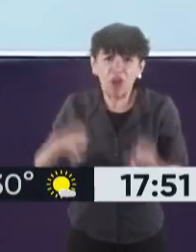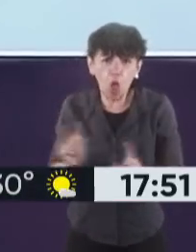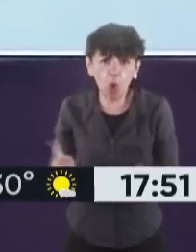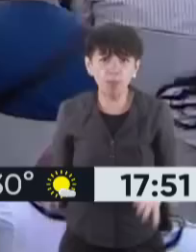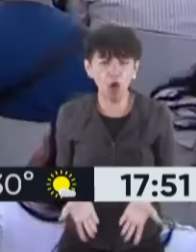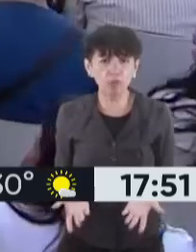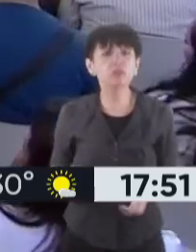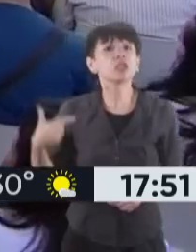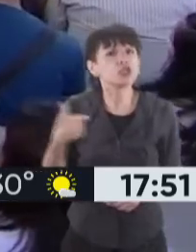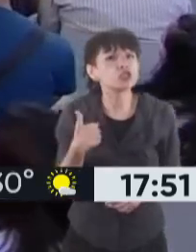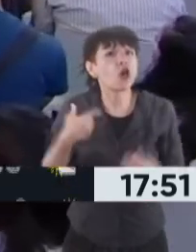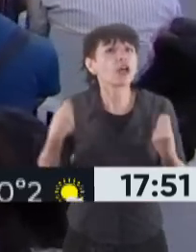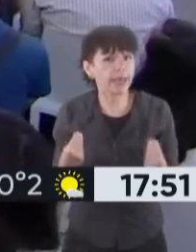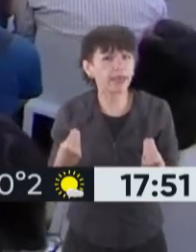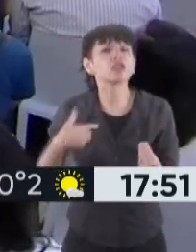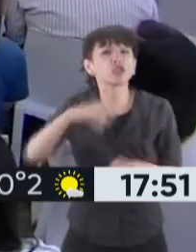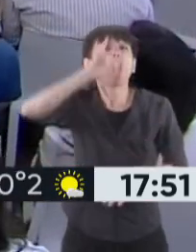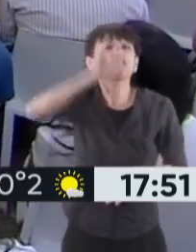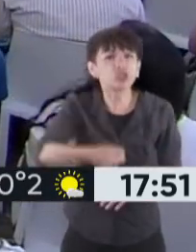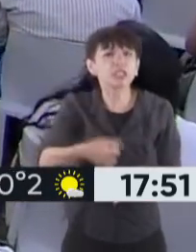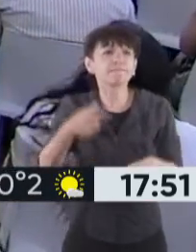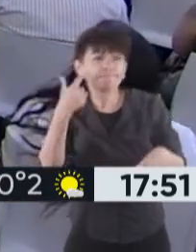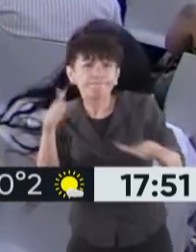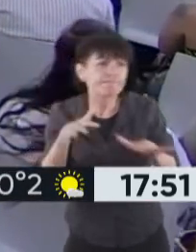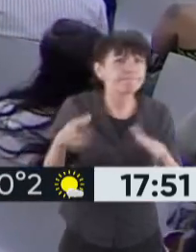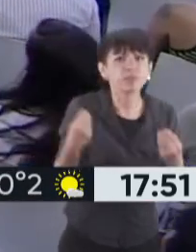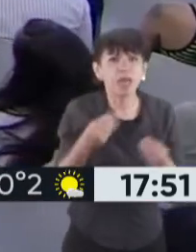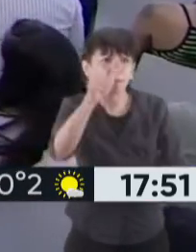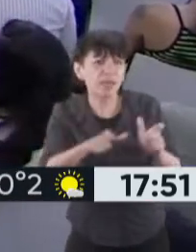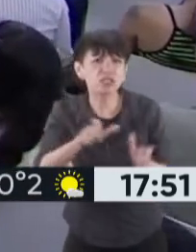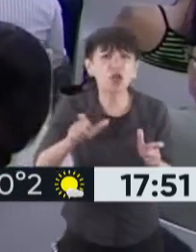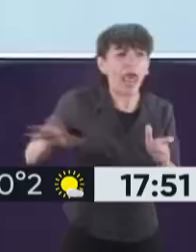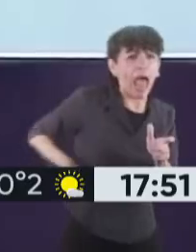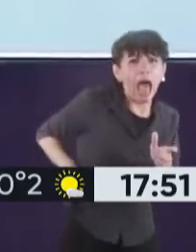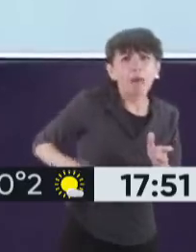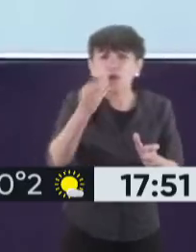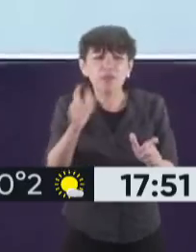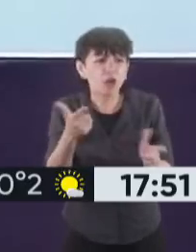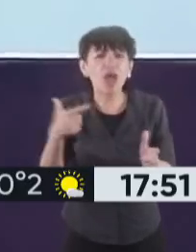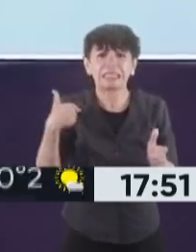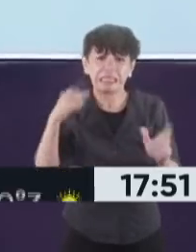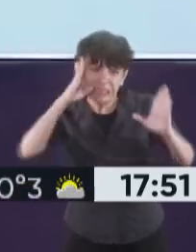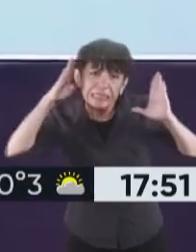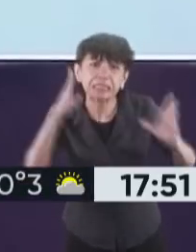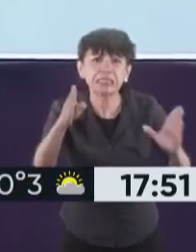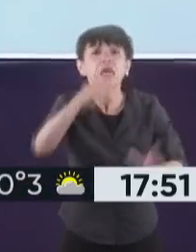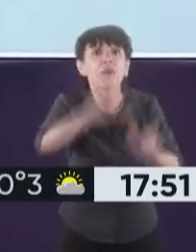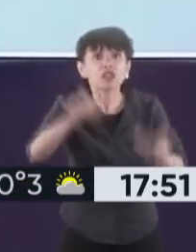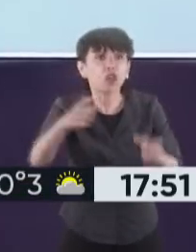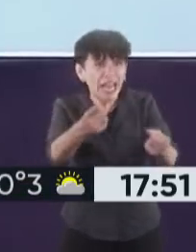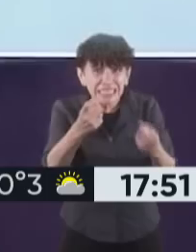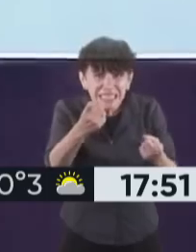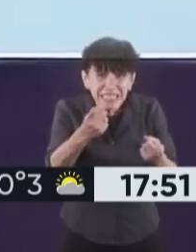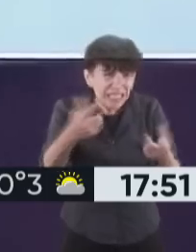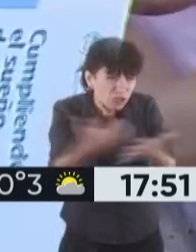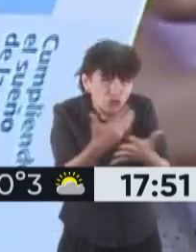es que nadie esté pasando en el presente hambre en la Argentina. Y los más necesitados siguen recibiendo el auxilio